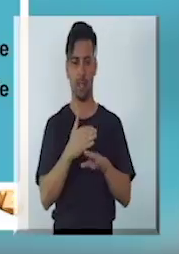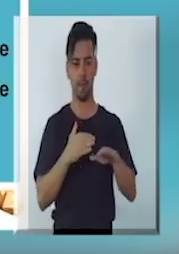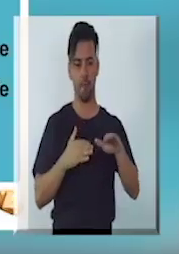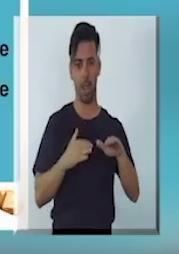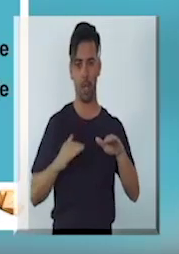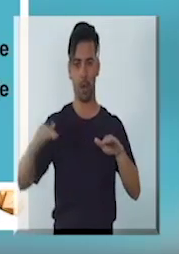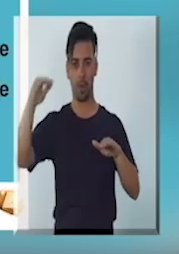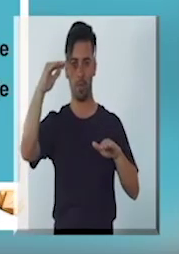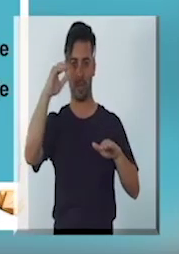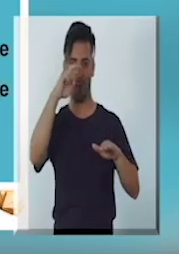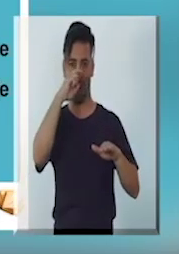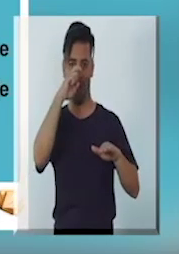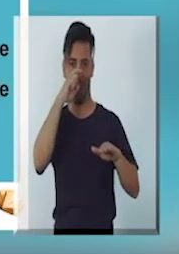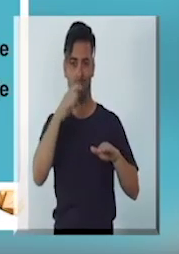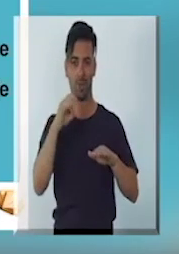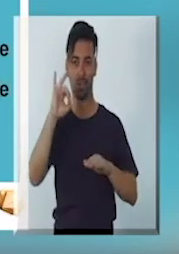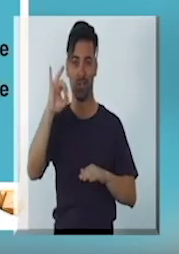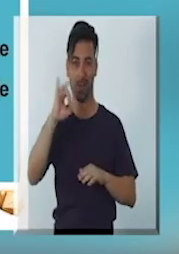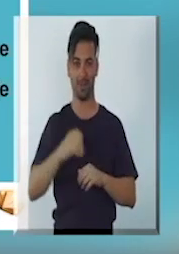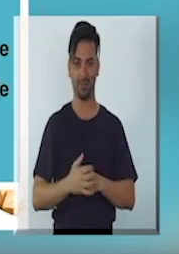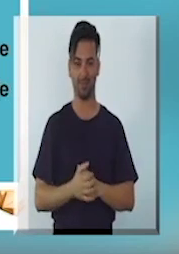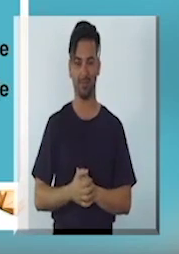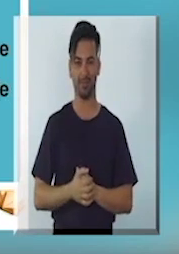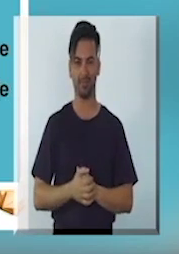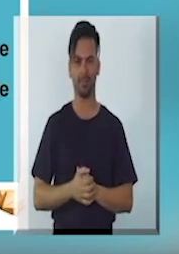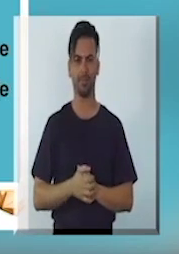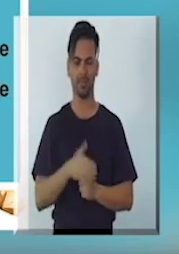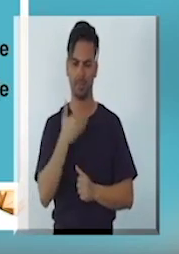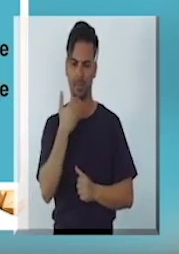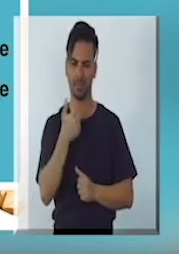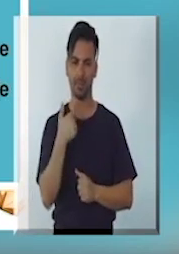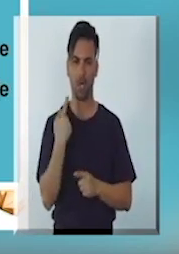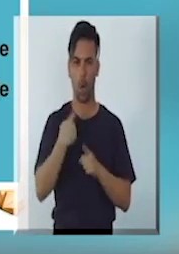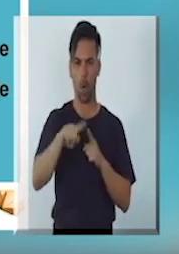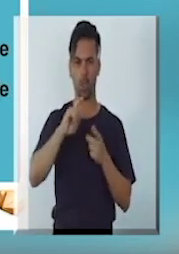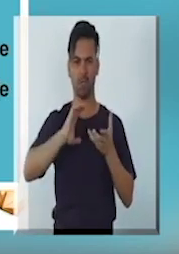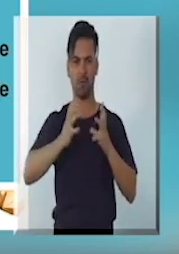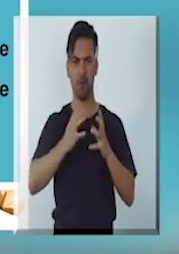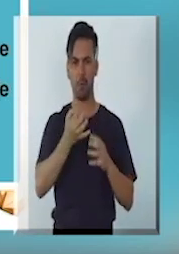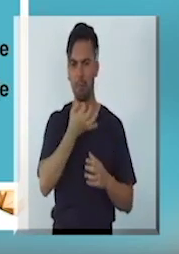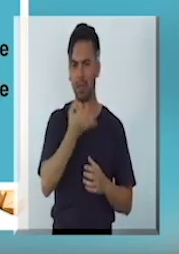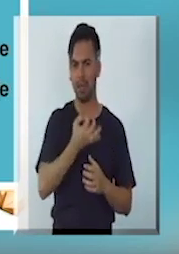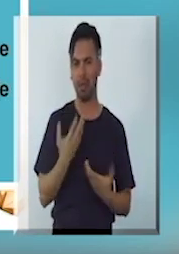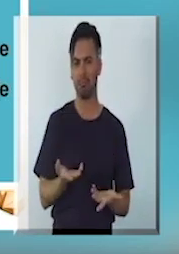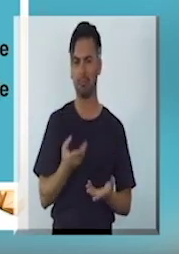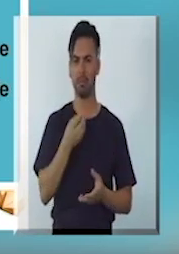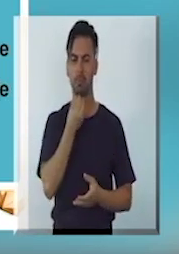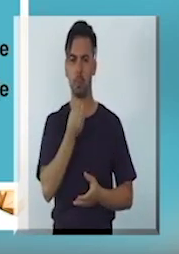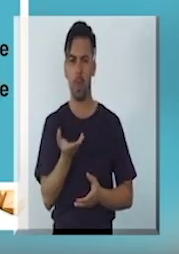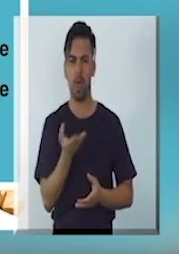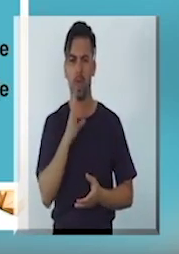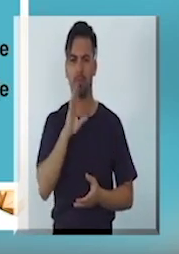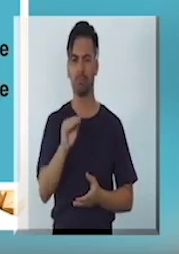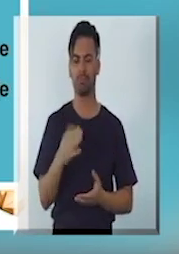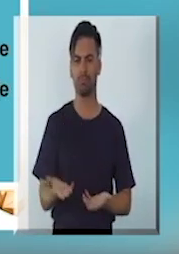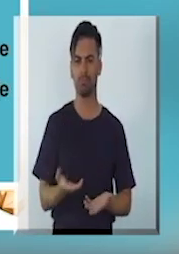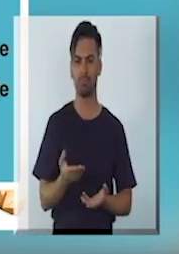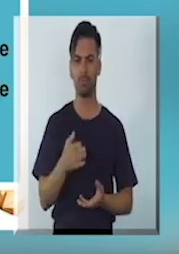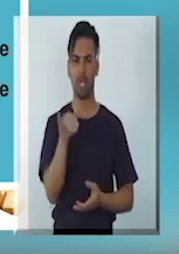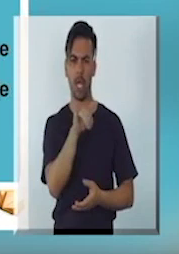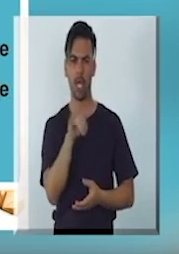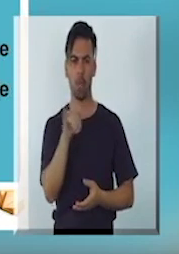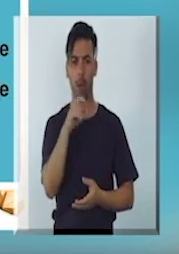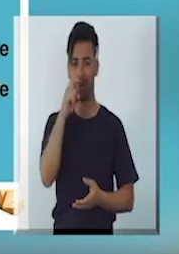7 años. Correcto. Pero hay otras maneras de expresarlo. Por ejemplo, yo pudiera decir que para que la edad de Laisel